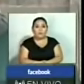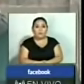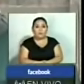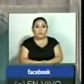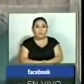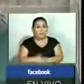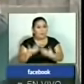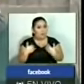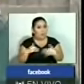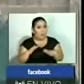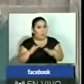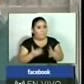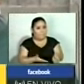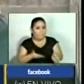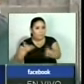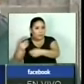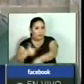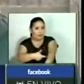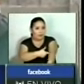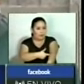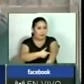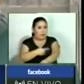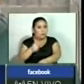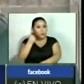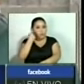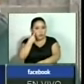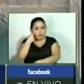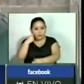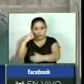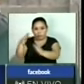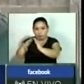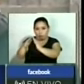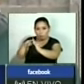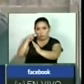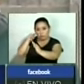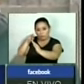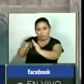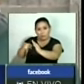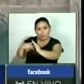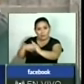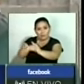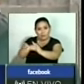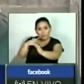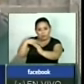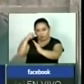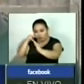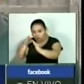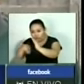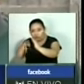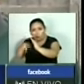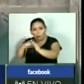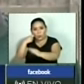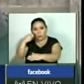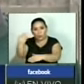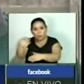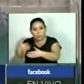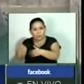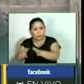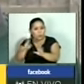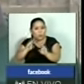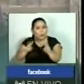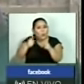Dados de alta del hospital y continuarán la vigilancia por parte del personal médico en un lugar que requiere